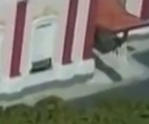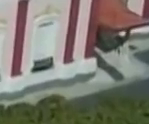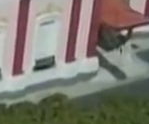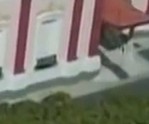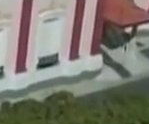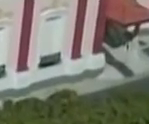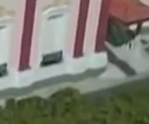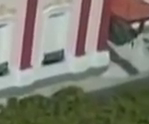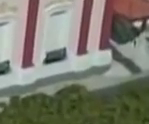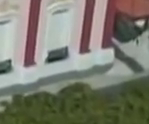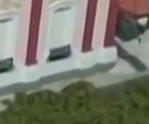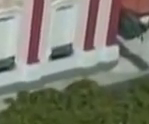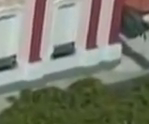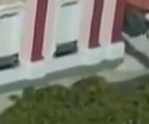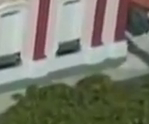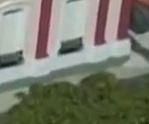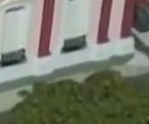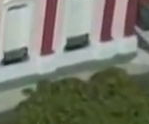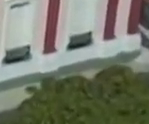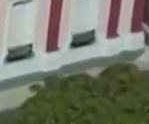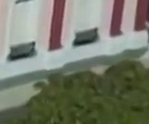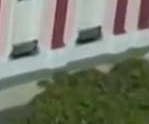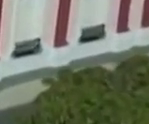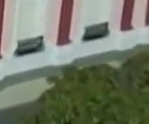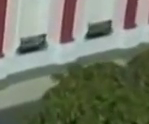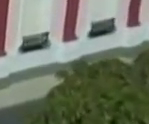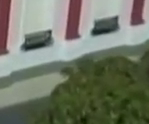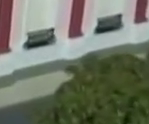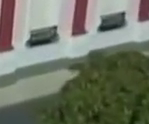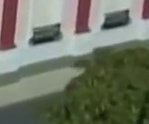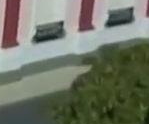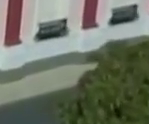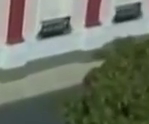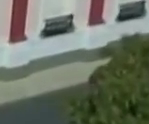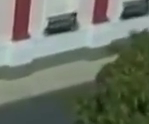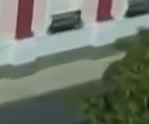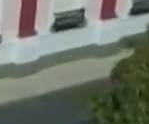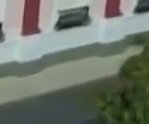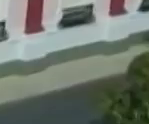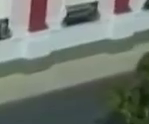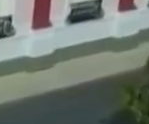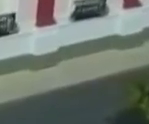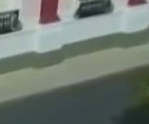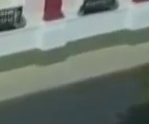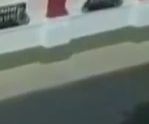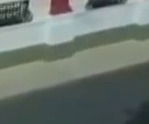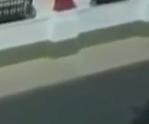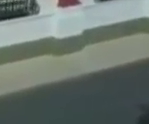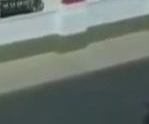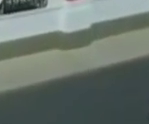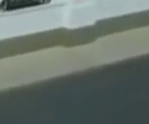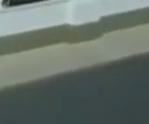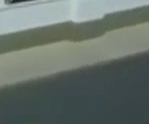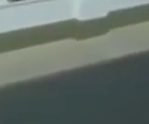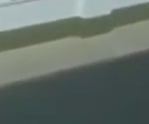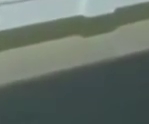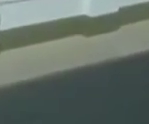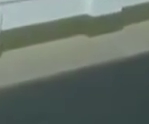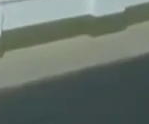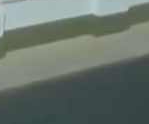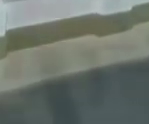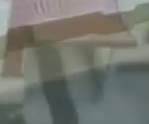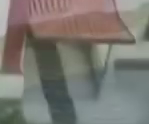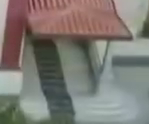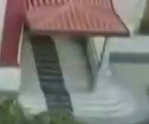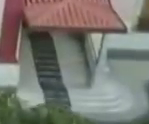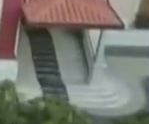Bien, cuando son un poco más de las 3 de la tarde de este viernes 4 de mayo del año 2018, nosotros